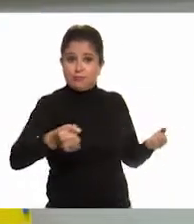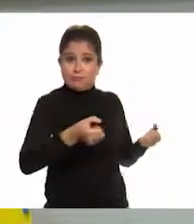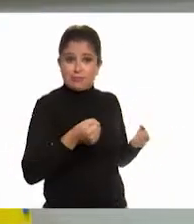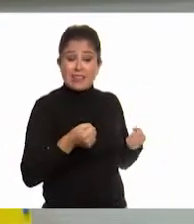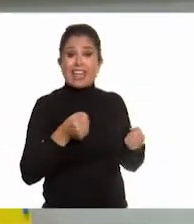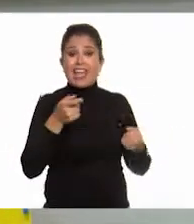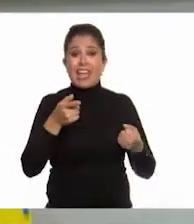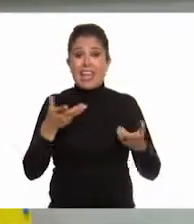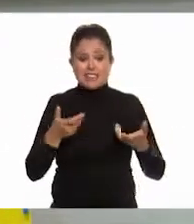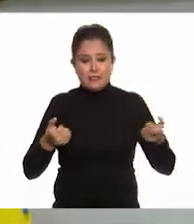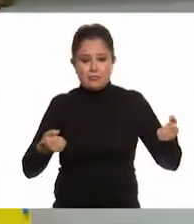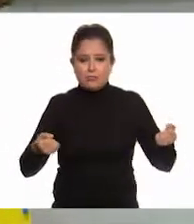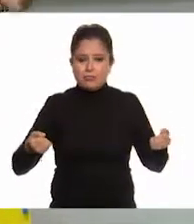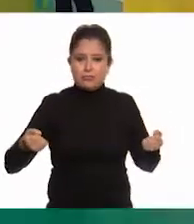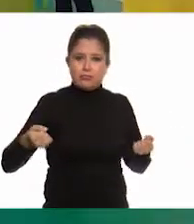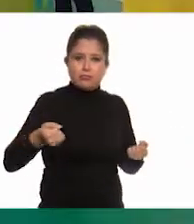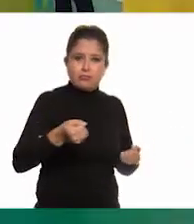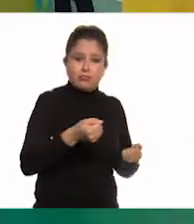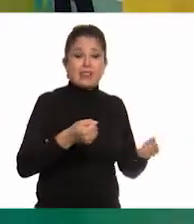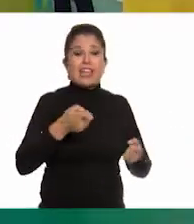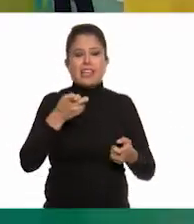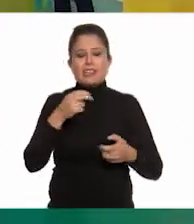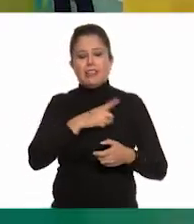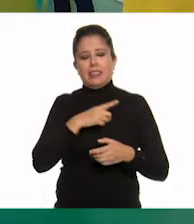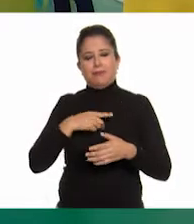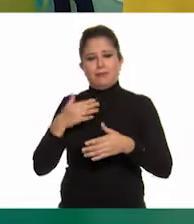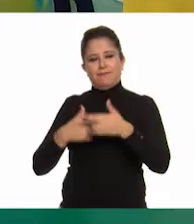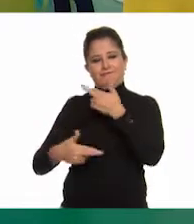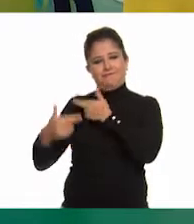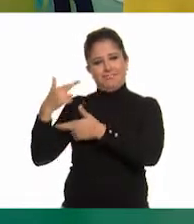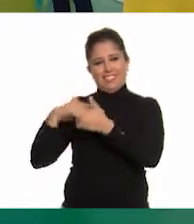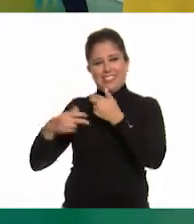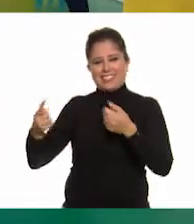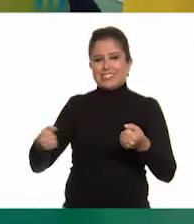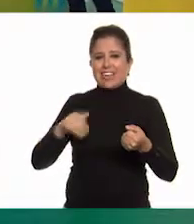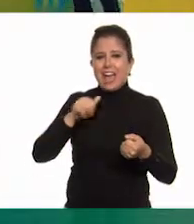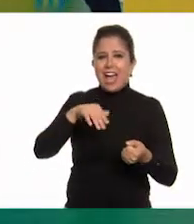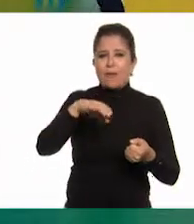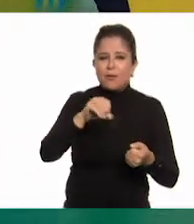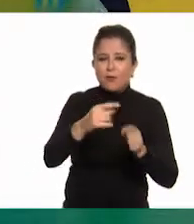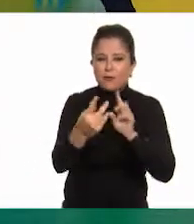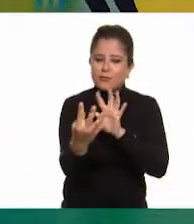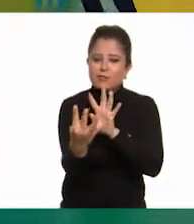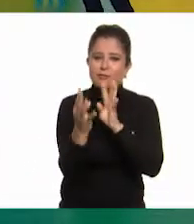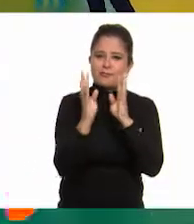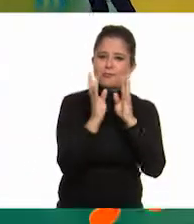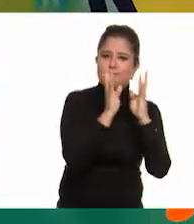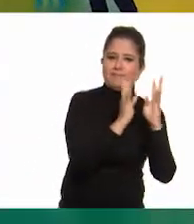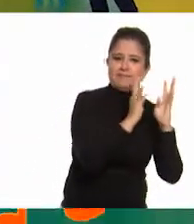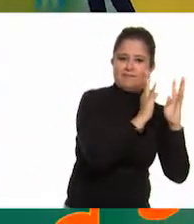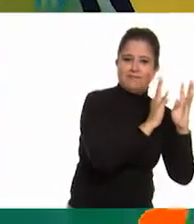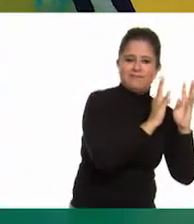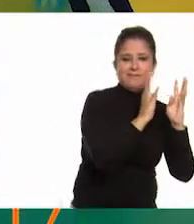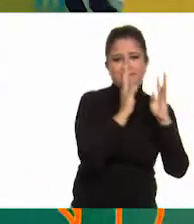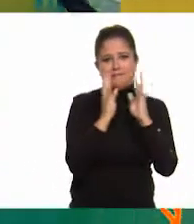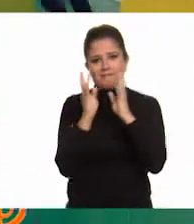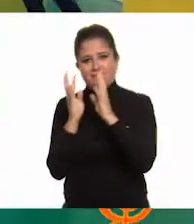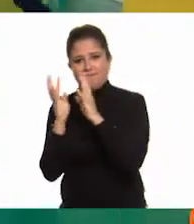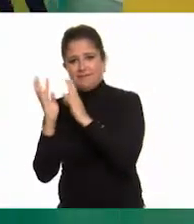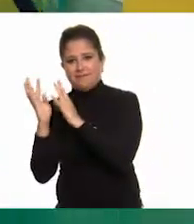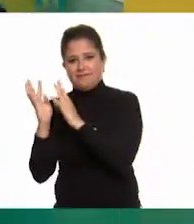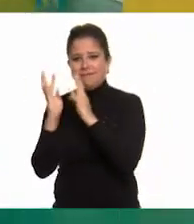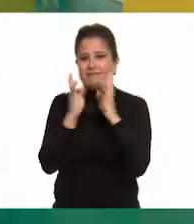y la hilera que estaba enfrente, uh-huh, tenía que retroceder. ¿Sí? Entonces, Amo Ato, matarilerilerón.